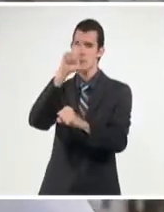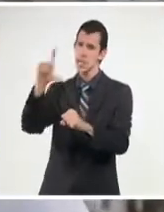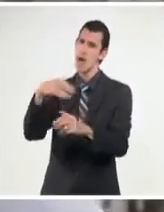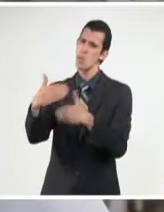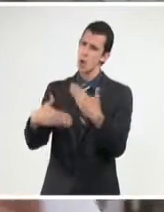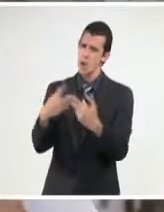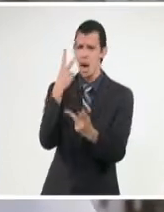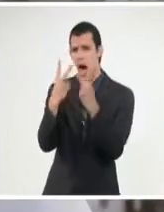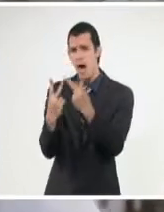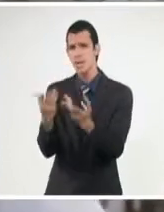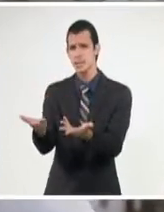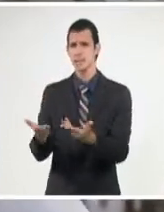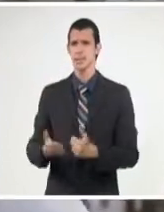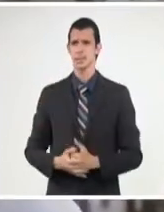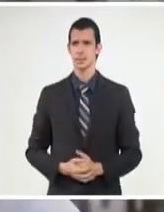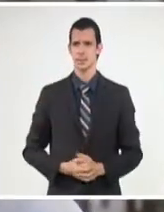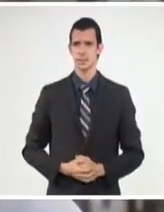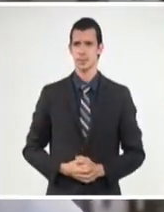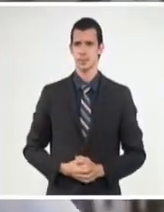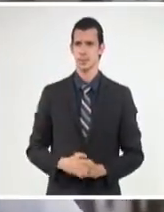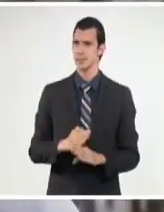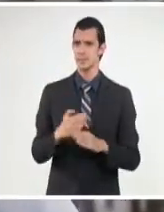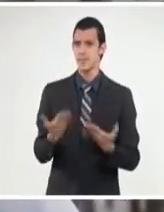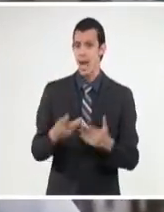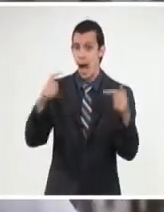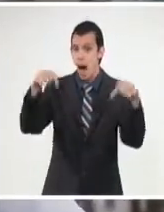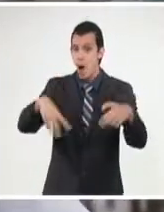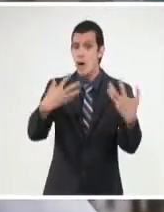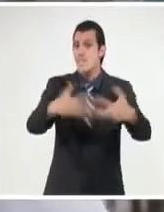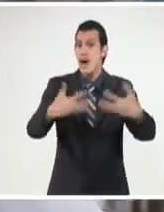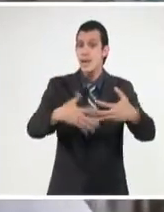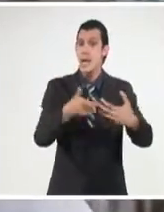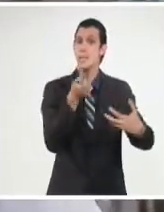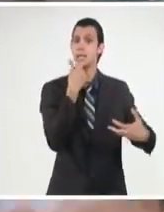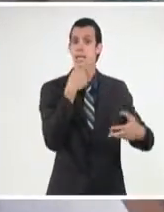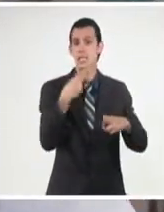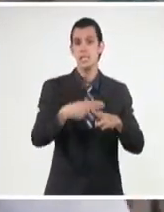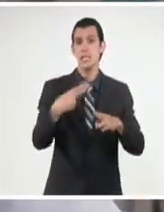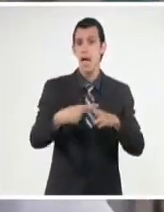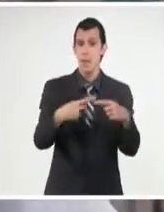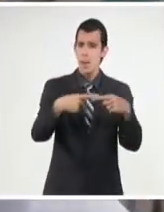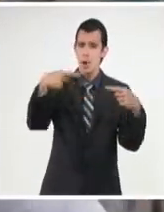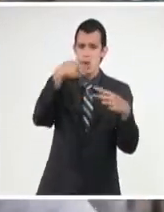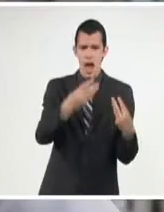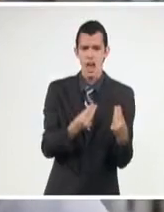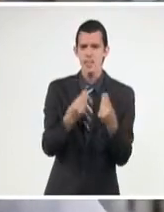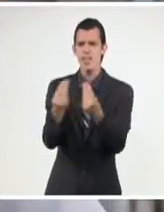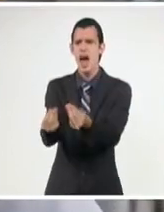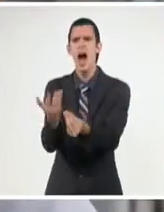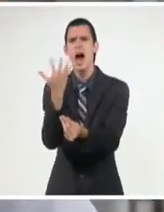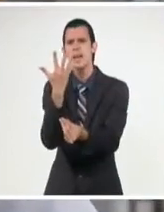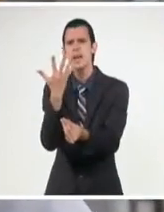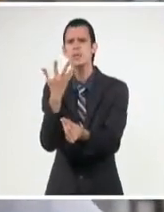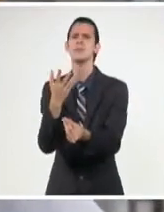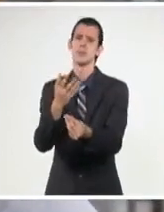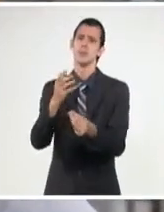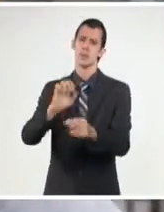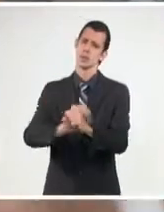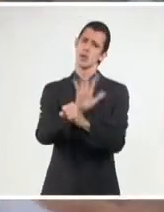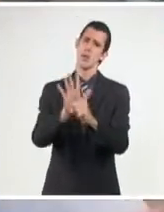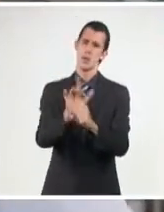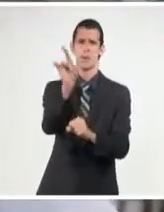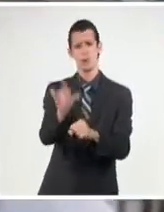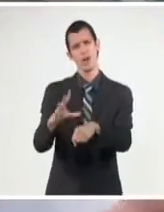esta producción va dirigida fundamentalmente a este tipo de pacientes por la afectación que hemos tenido con este producto,